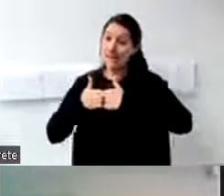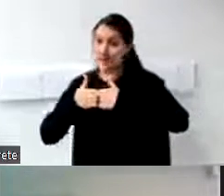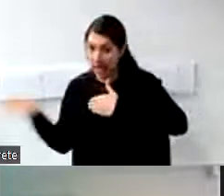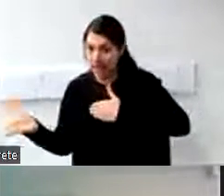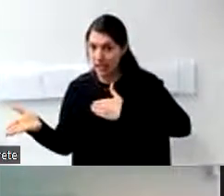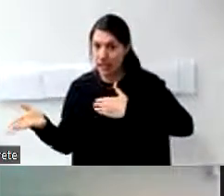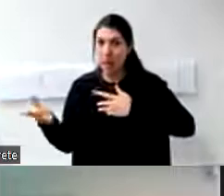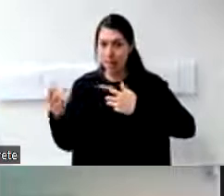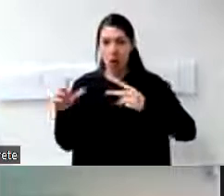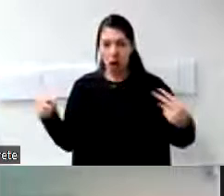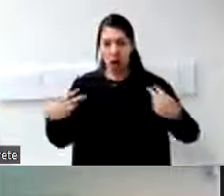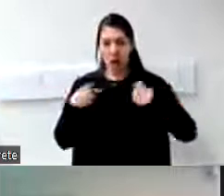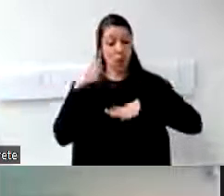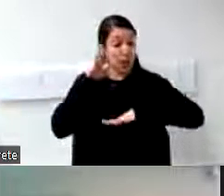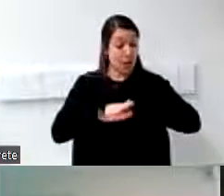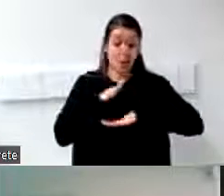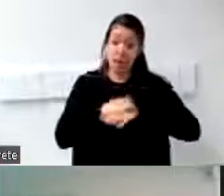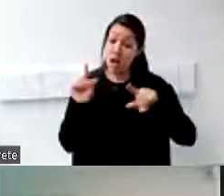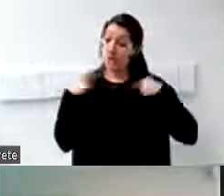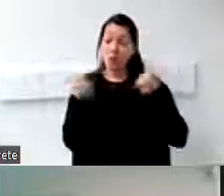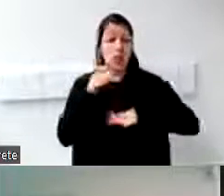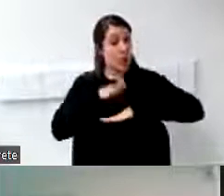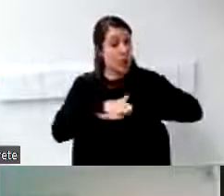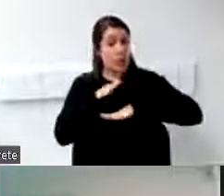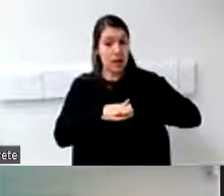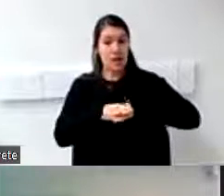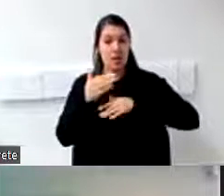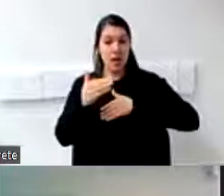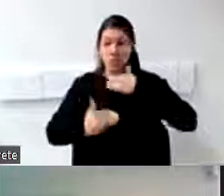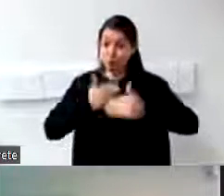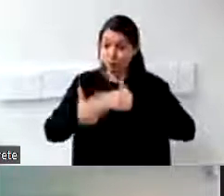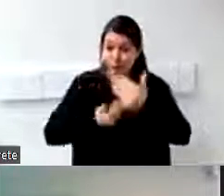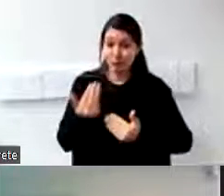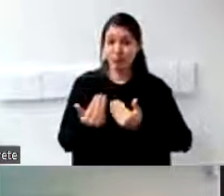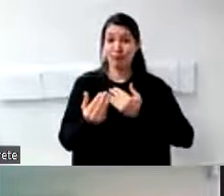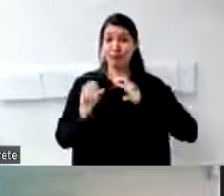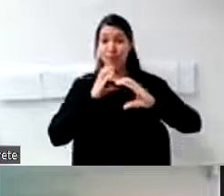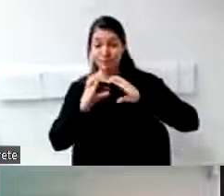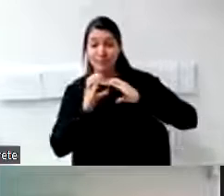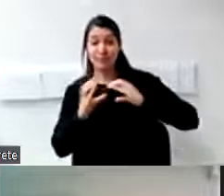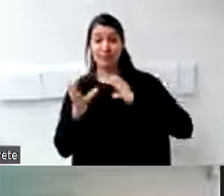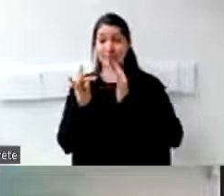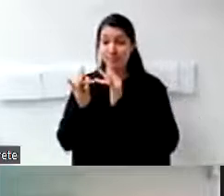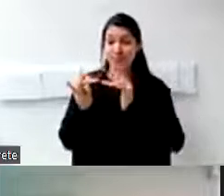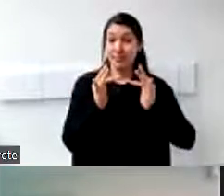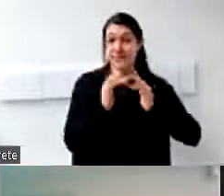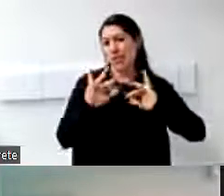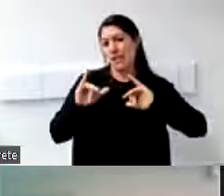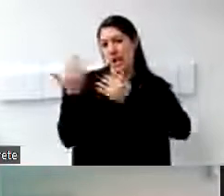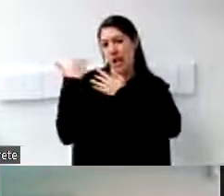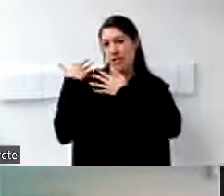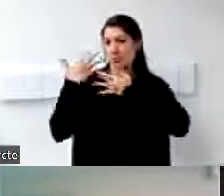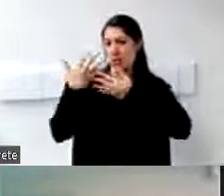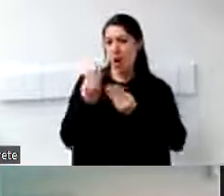de autorresponsabilización y de hacernos cargo nosotros de desarrollar estas habilidades sociales y lo tan ya mencionado, empatía